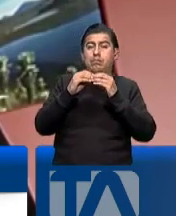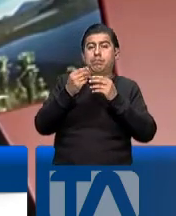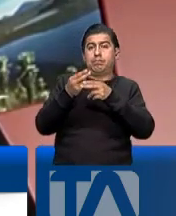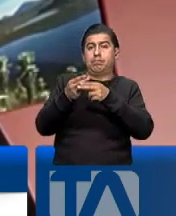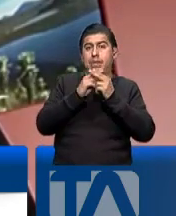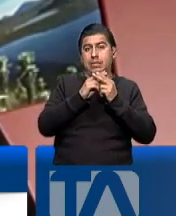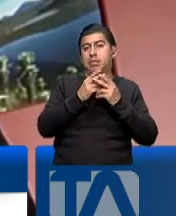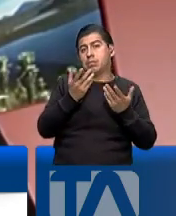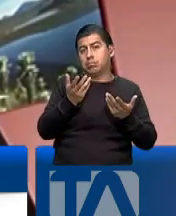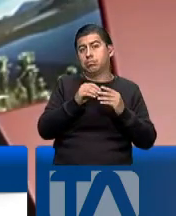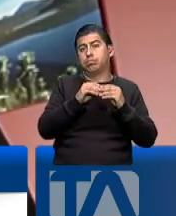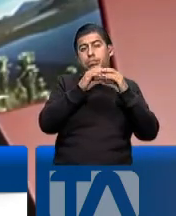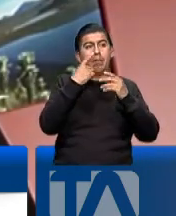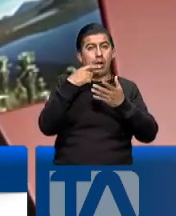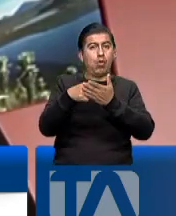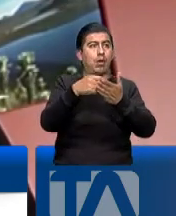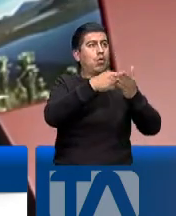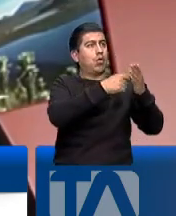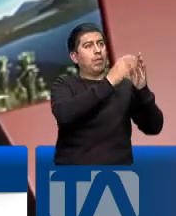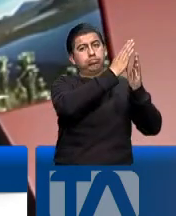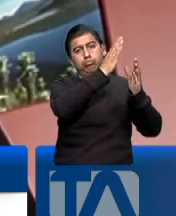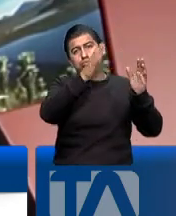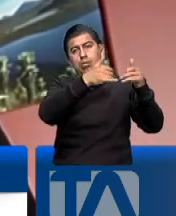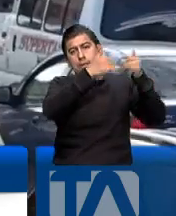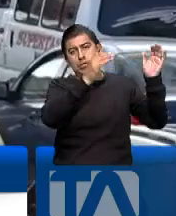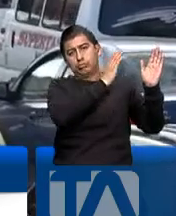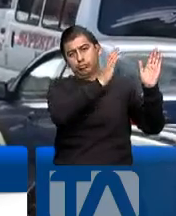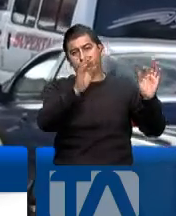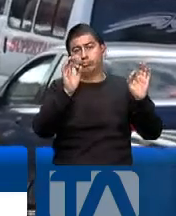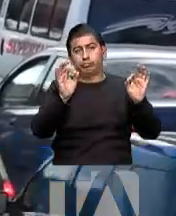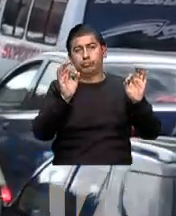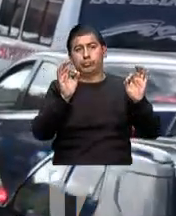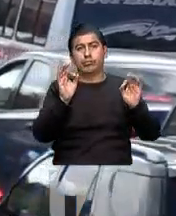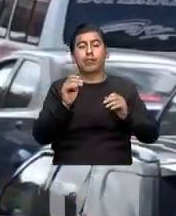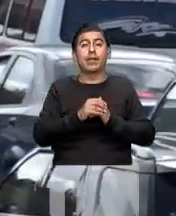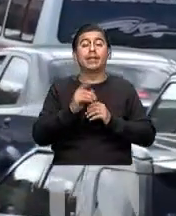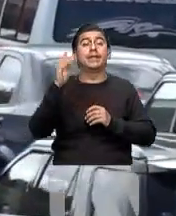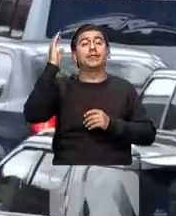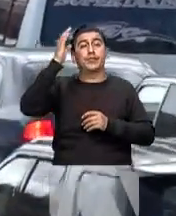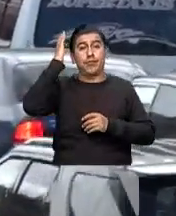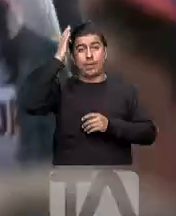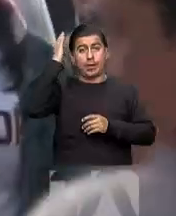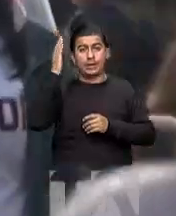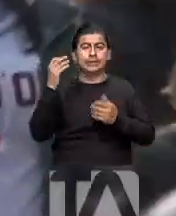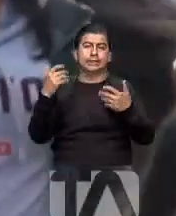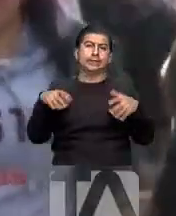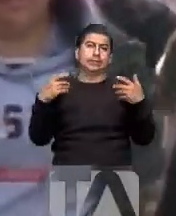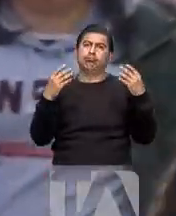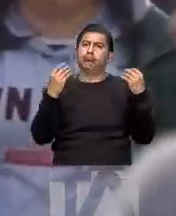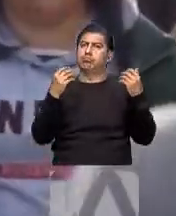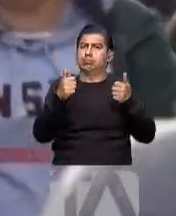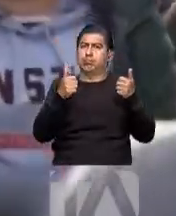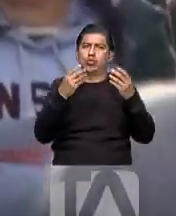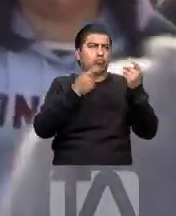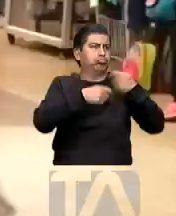de las instituciones financieras, préstamos accesibles. Apunta a que Tulcán se ha convertido en una región competitiva y